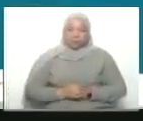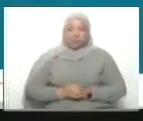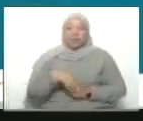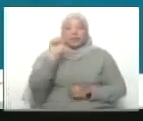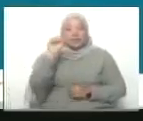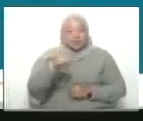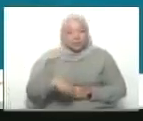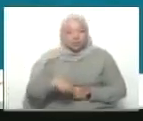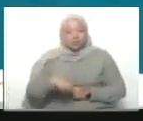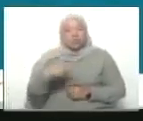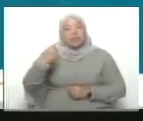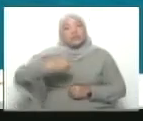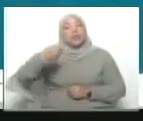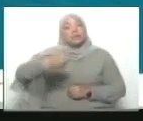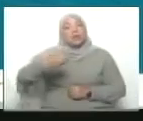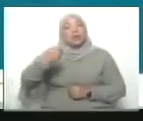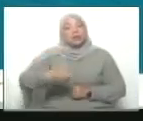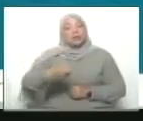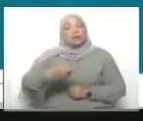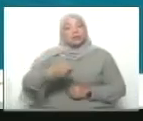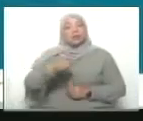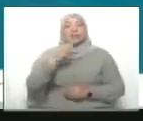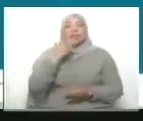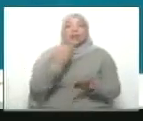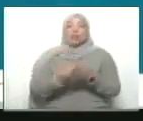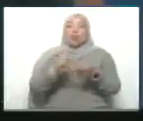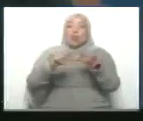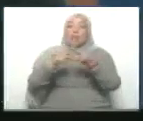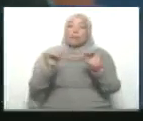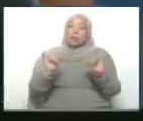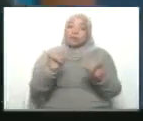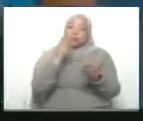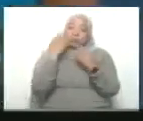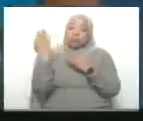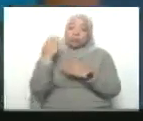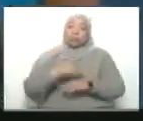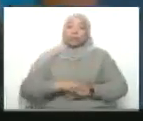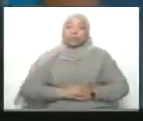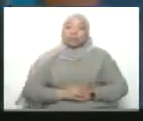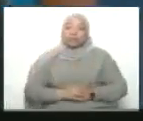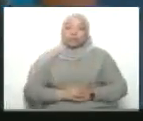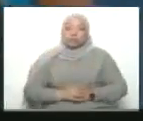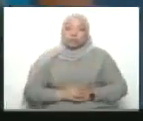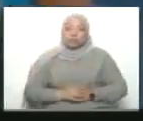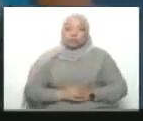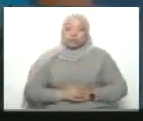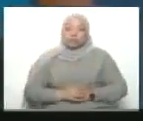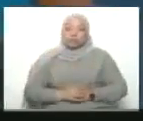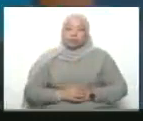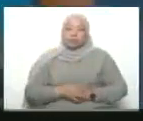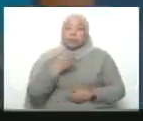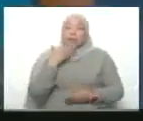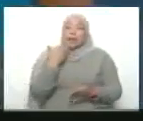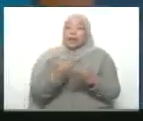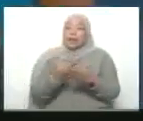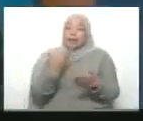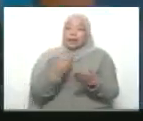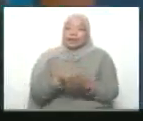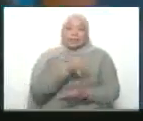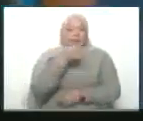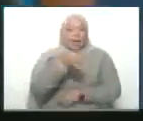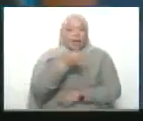Yes. Salam alaikum. Señor presidente, first of all, I want to say thank you for